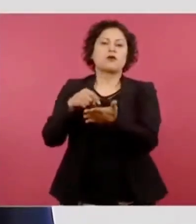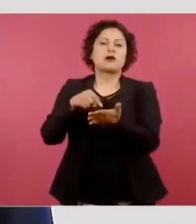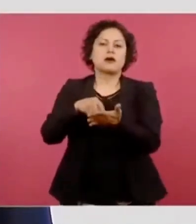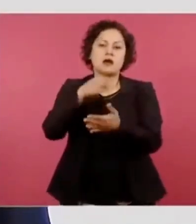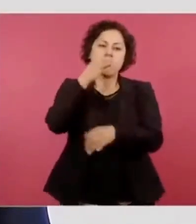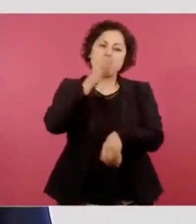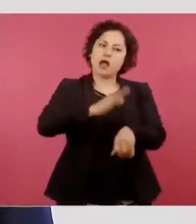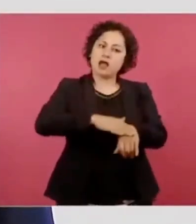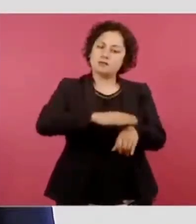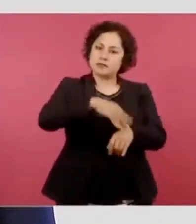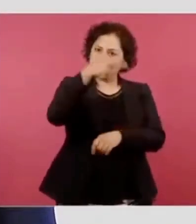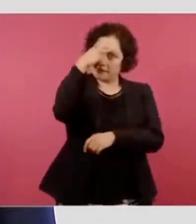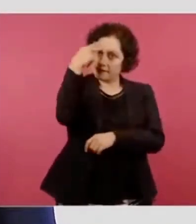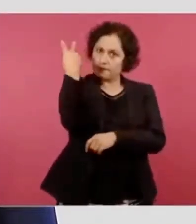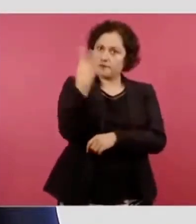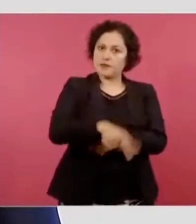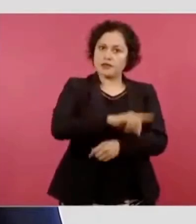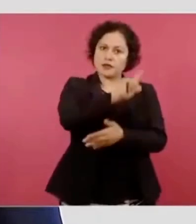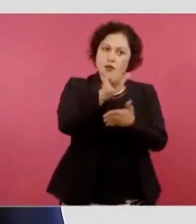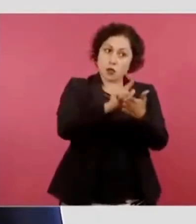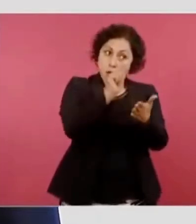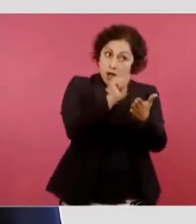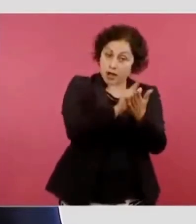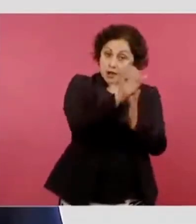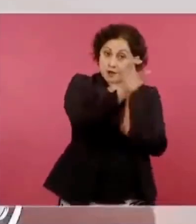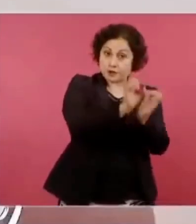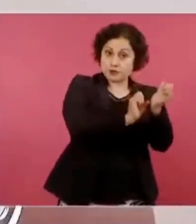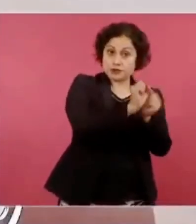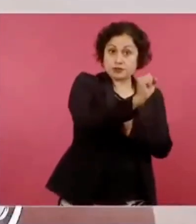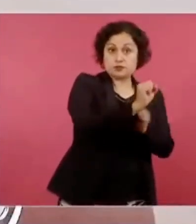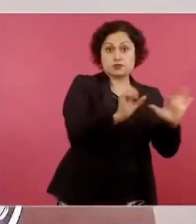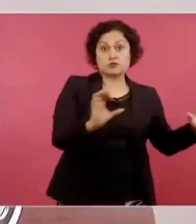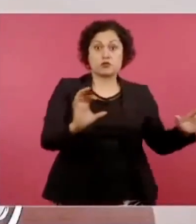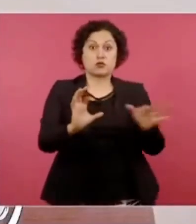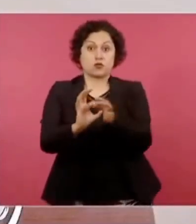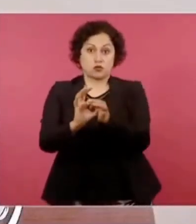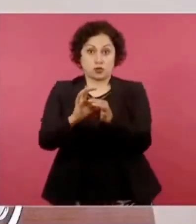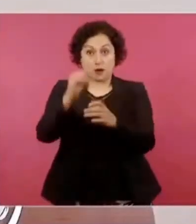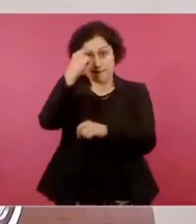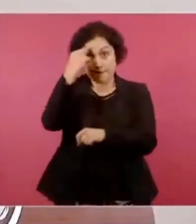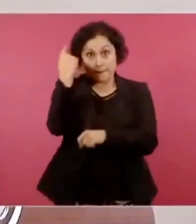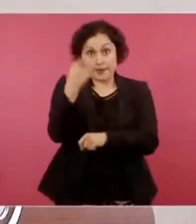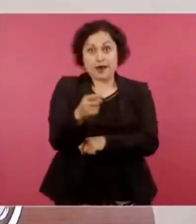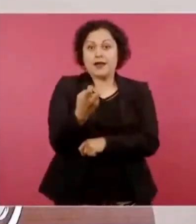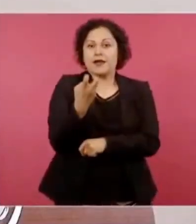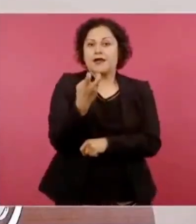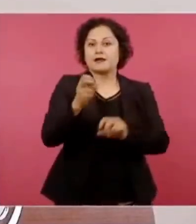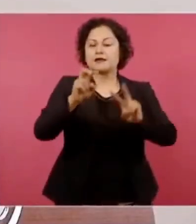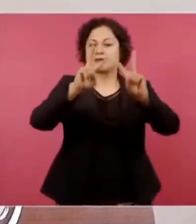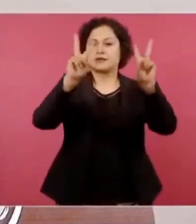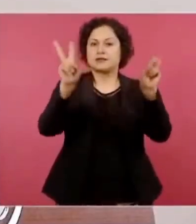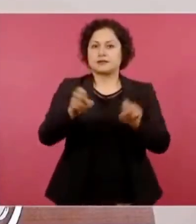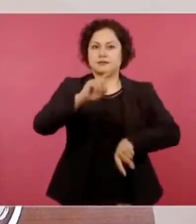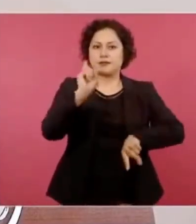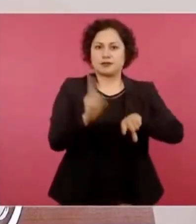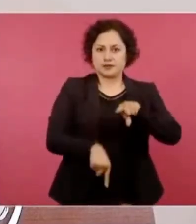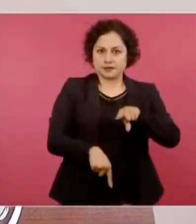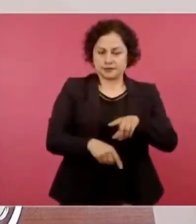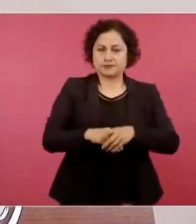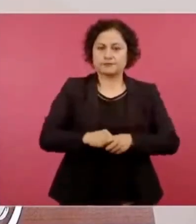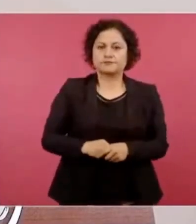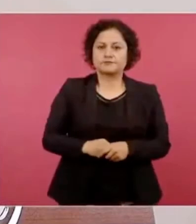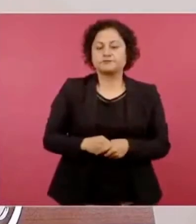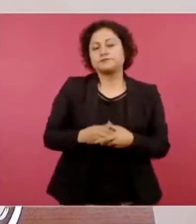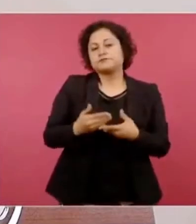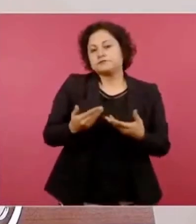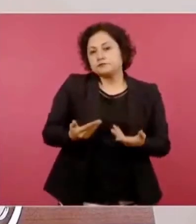las leyes, incluyendo la Constitución, para eliminar la prisión preventiva. Aunque esta